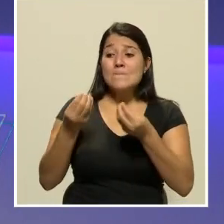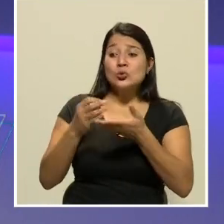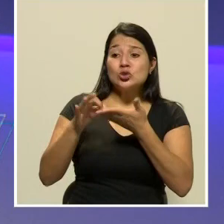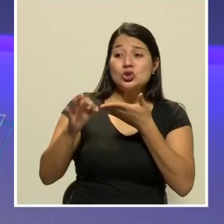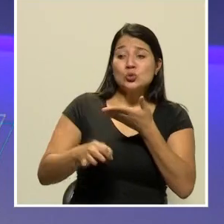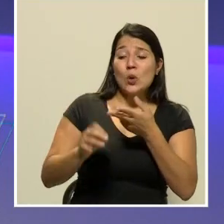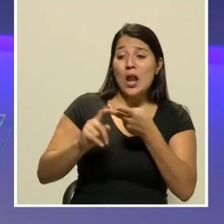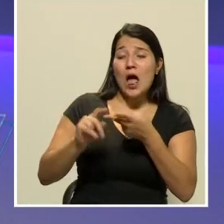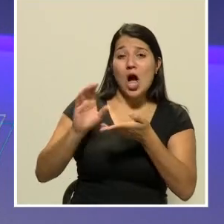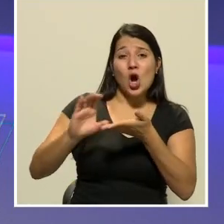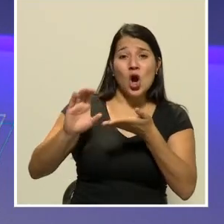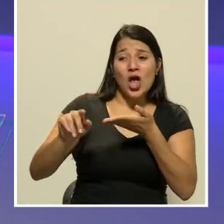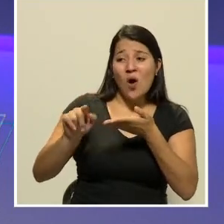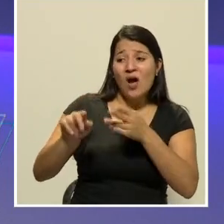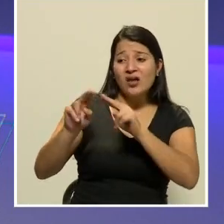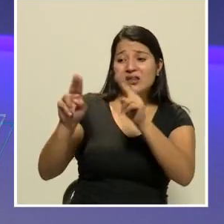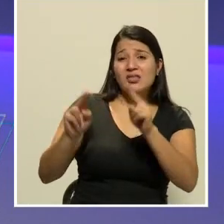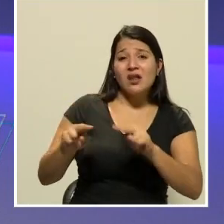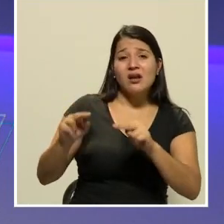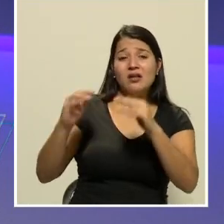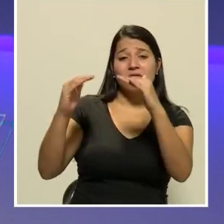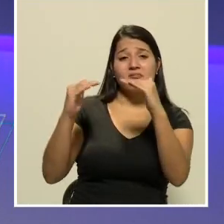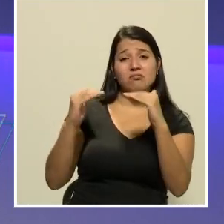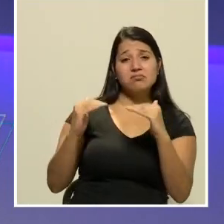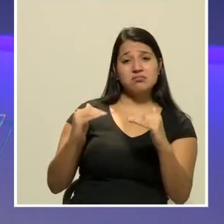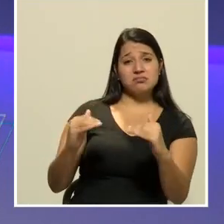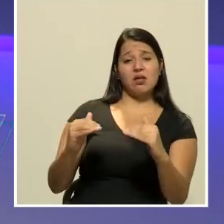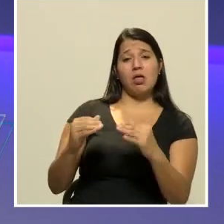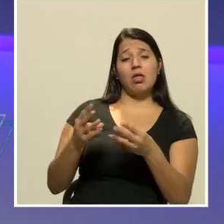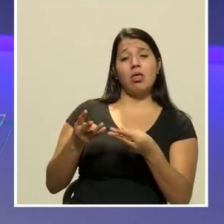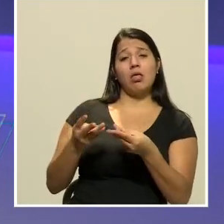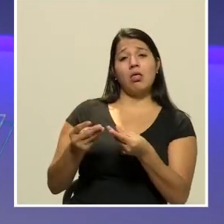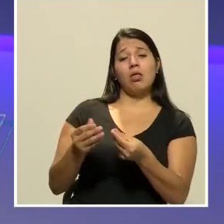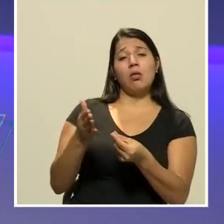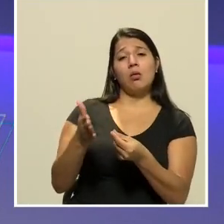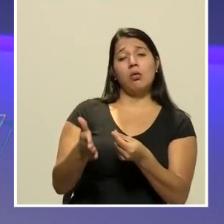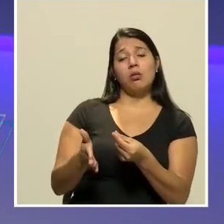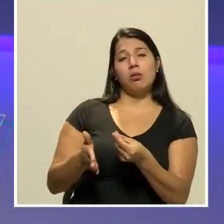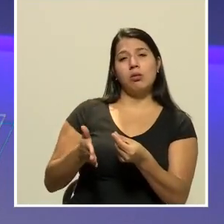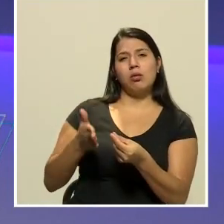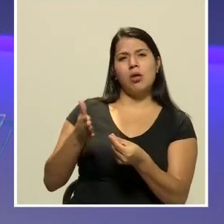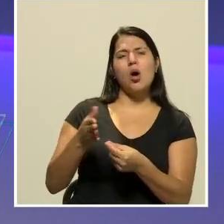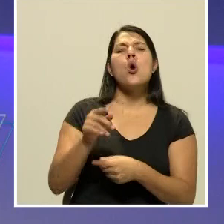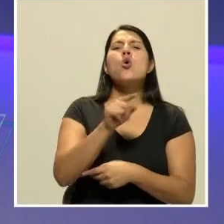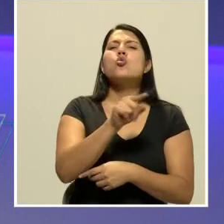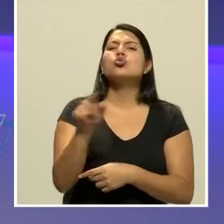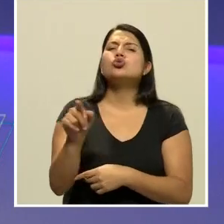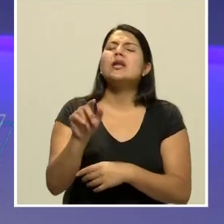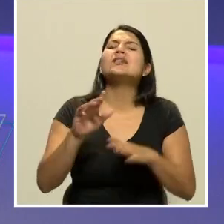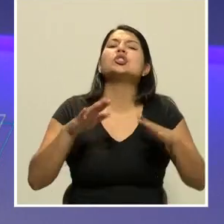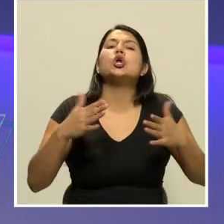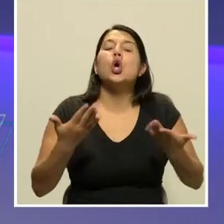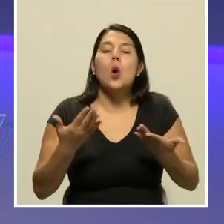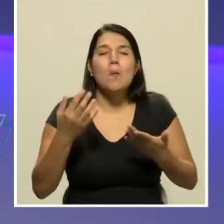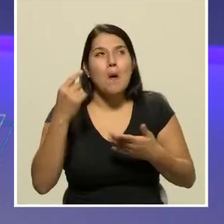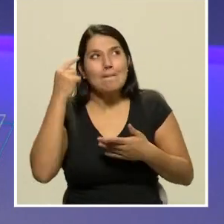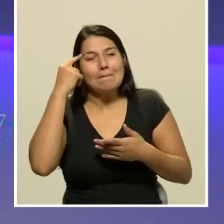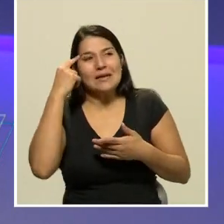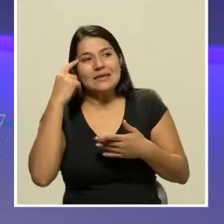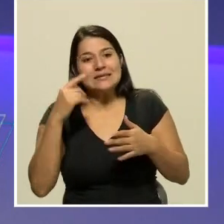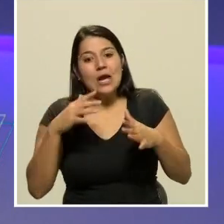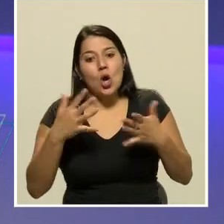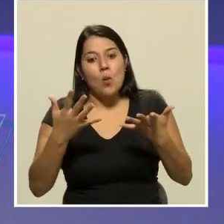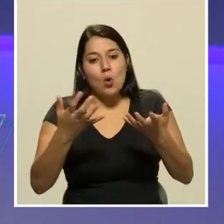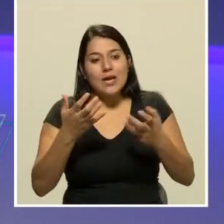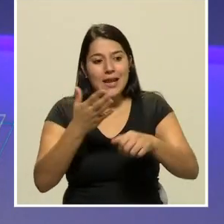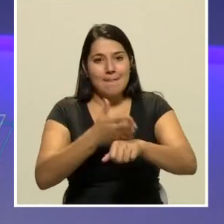Internet era muy baja. Ustedes, comunidad ejecutora, ¿cómo se proponen, cómo mejorar